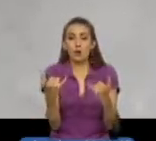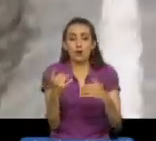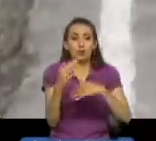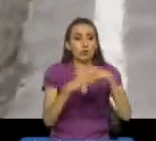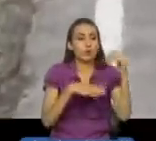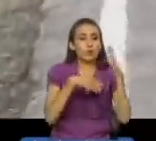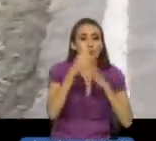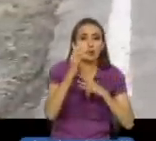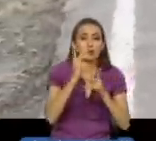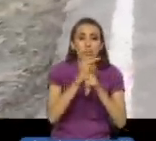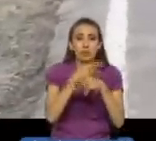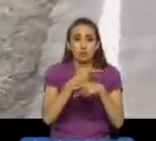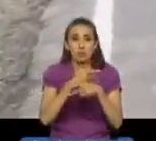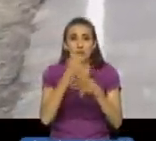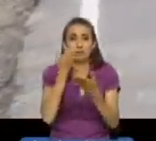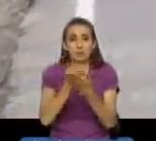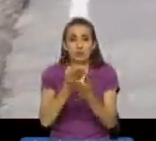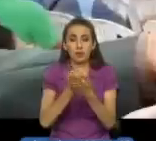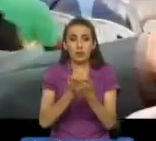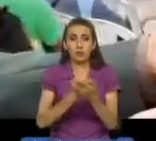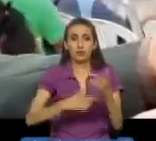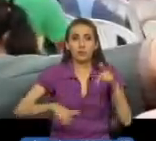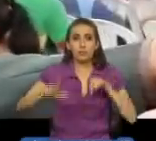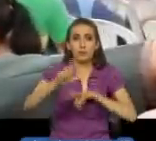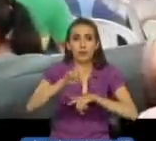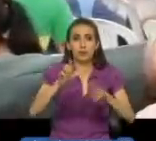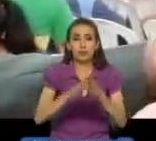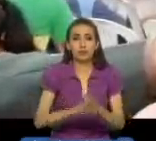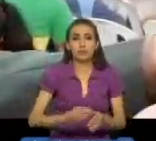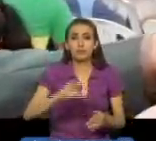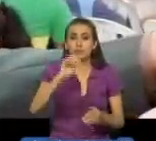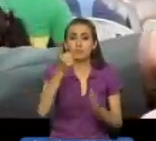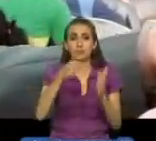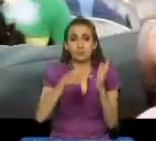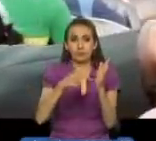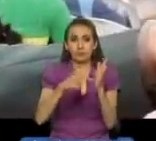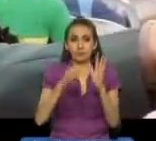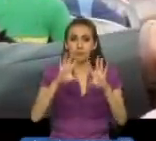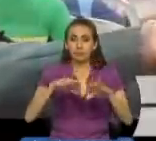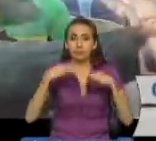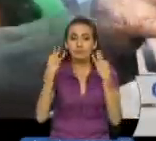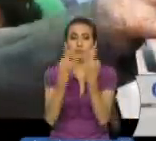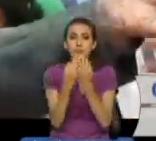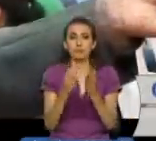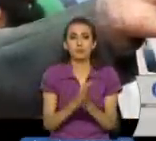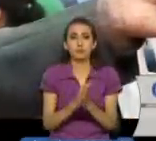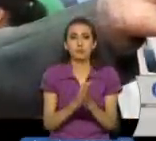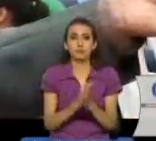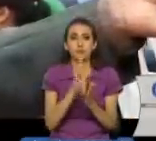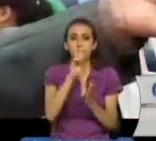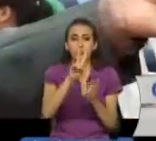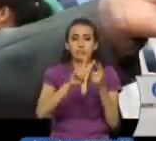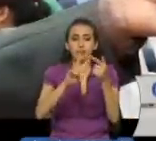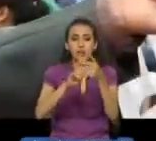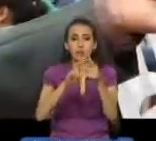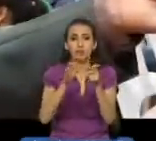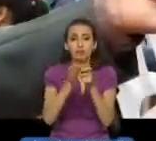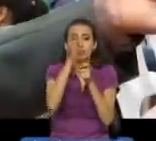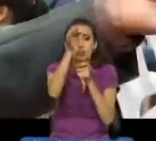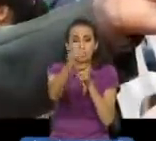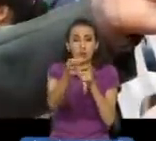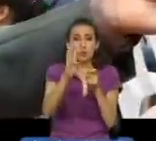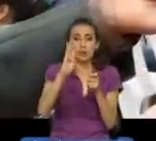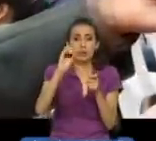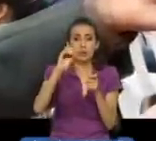actividades productivas y económicas de la zona más de 10,000 este familias se beneficiarían une a dos a dos cantones como queera